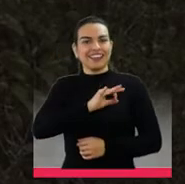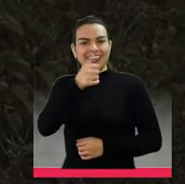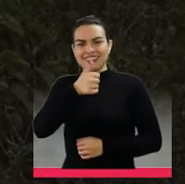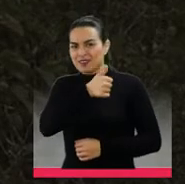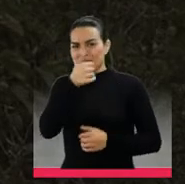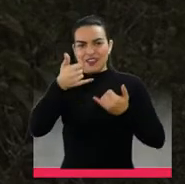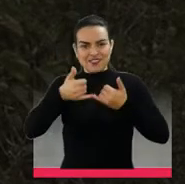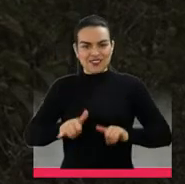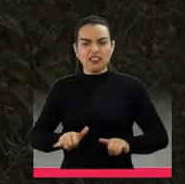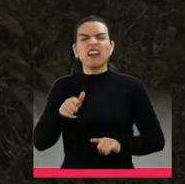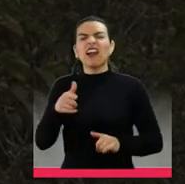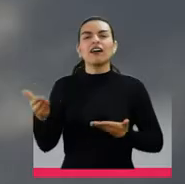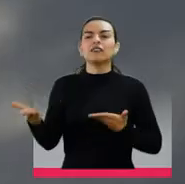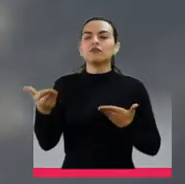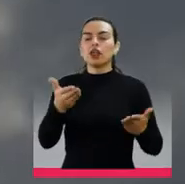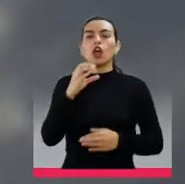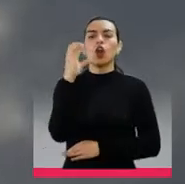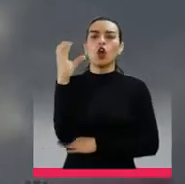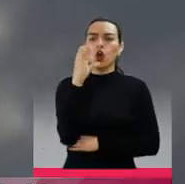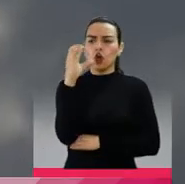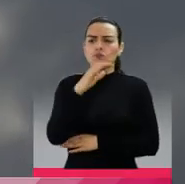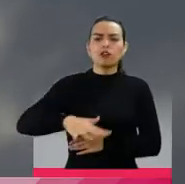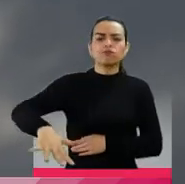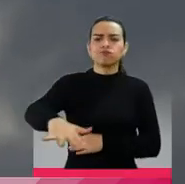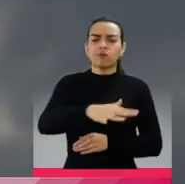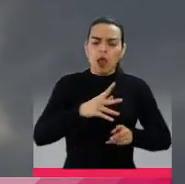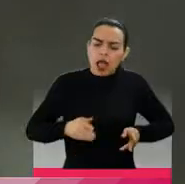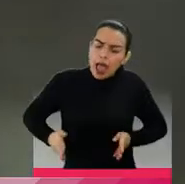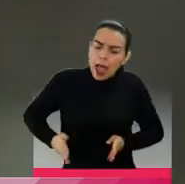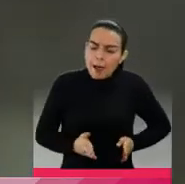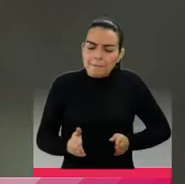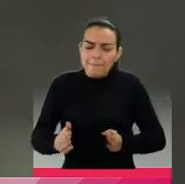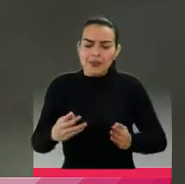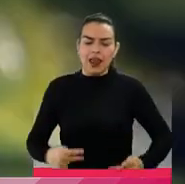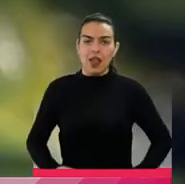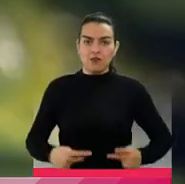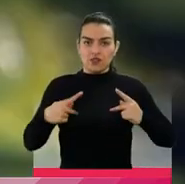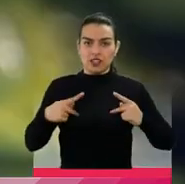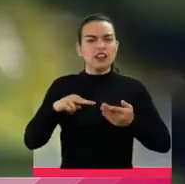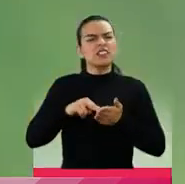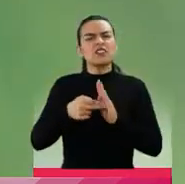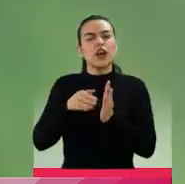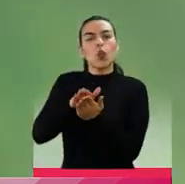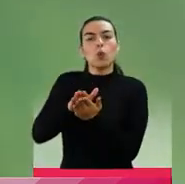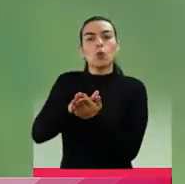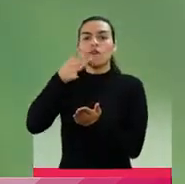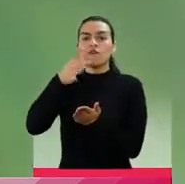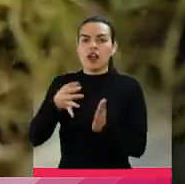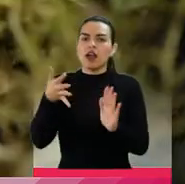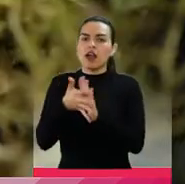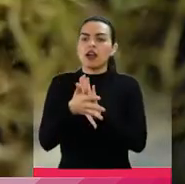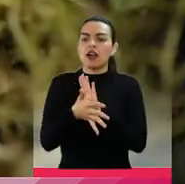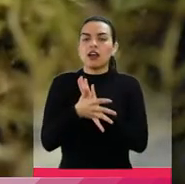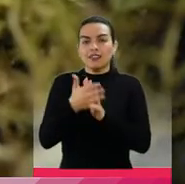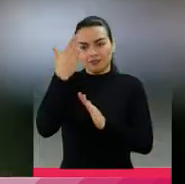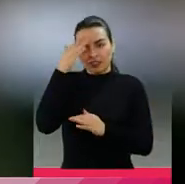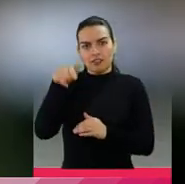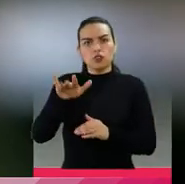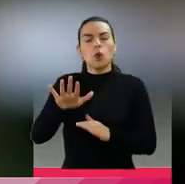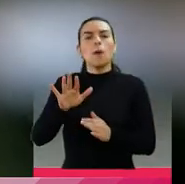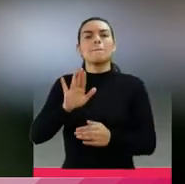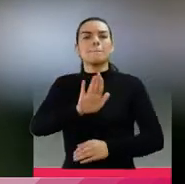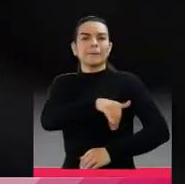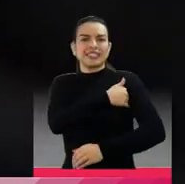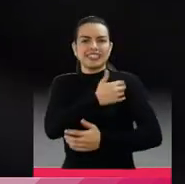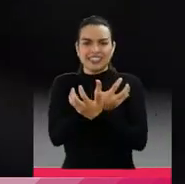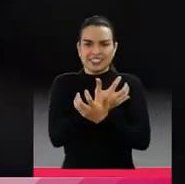Colombia, Bio and the Key, Camino de Vida, el primer documental de la serie colombiana Bio de Minciencias. En la época de la conquista,